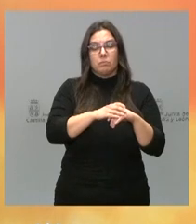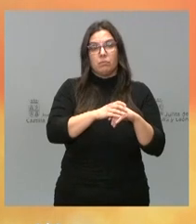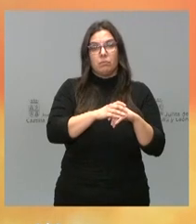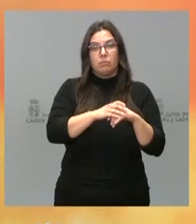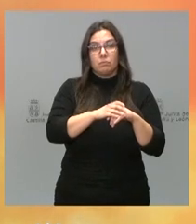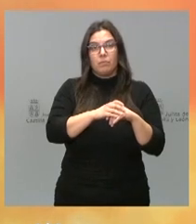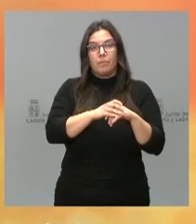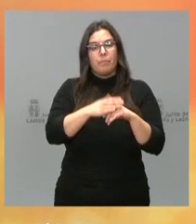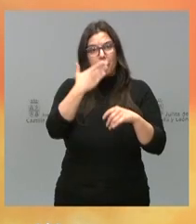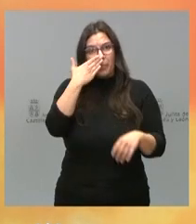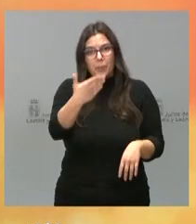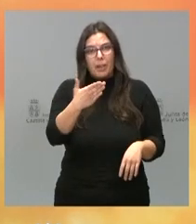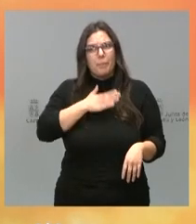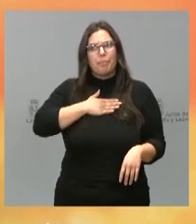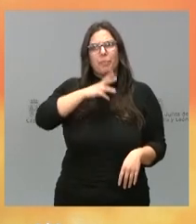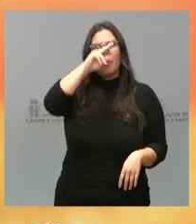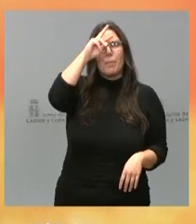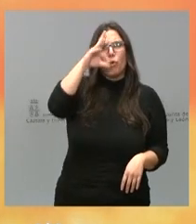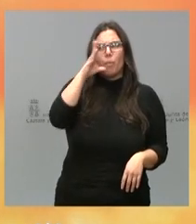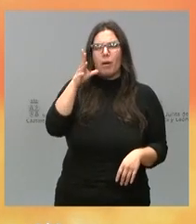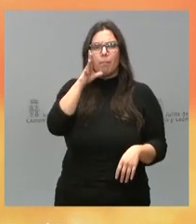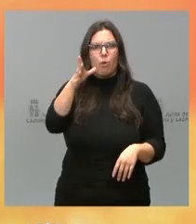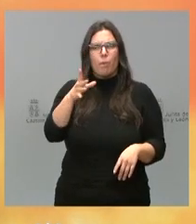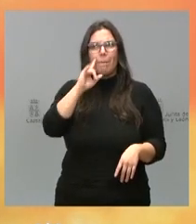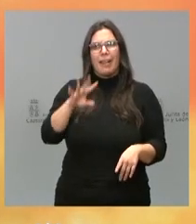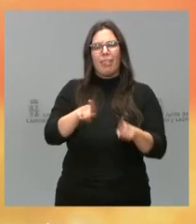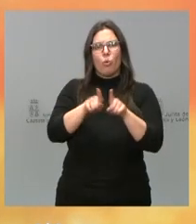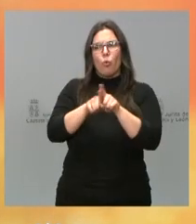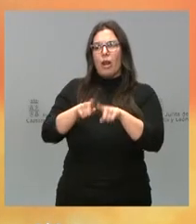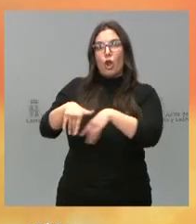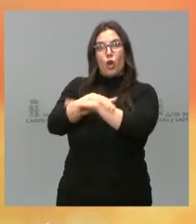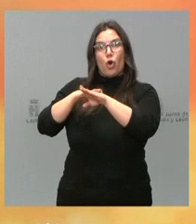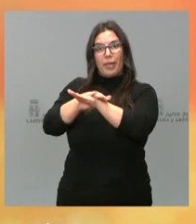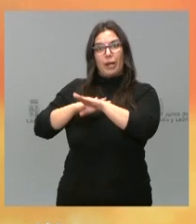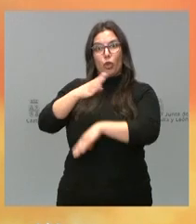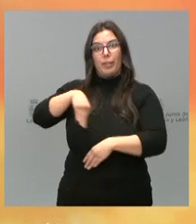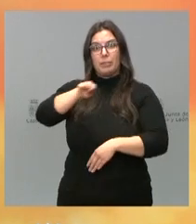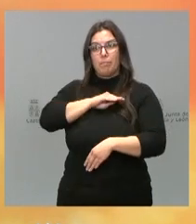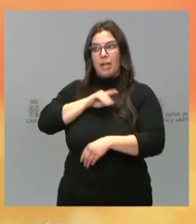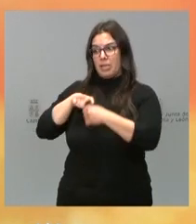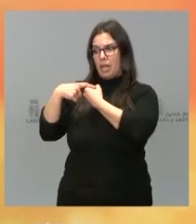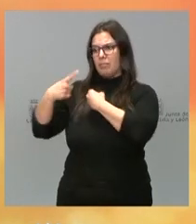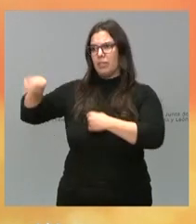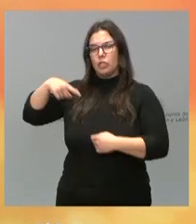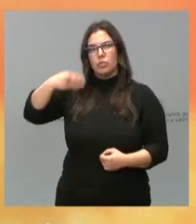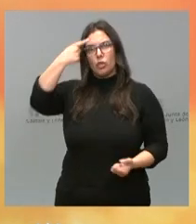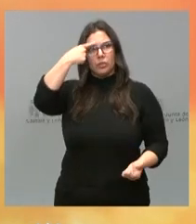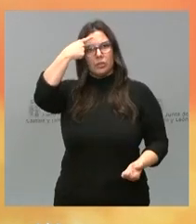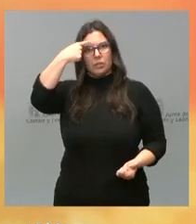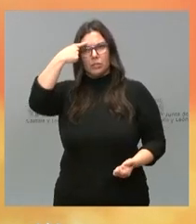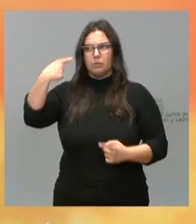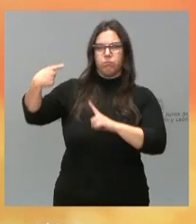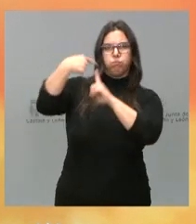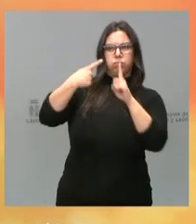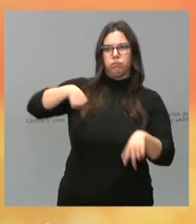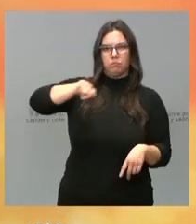de verdad me preocupa la obsesión que tienen los miembros del gobierno de Sánchez yo